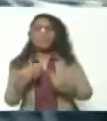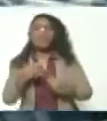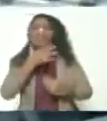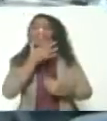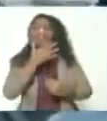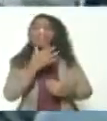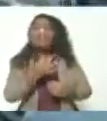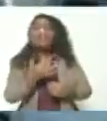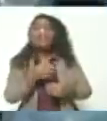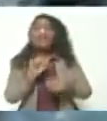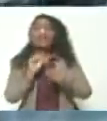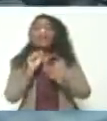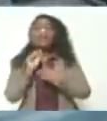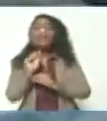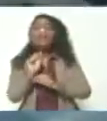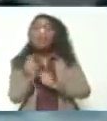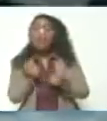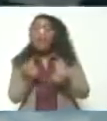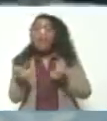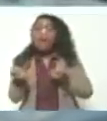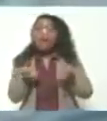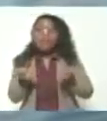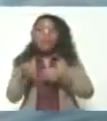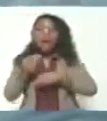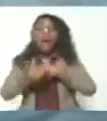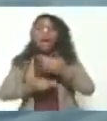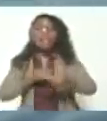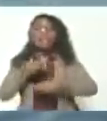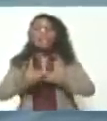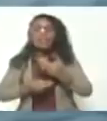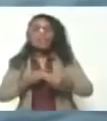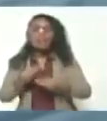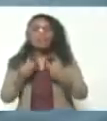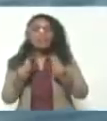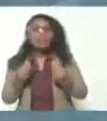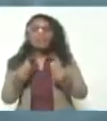facilitar puntos de control que hacían